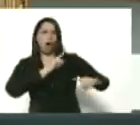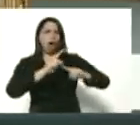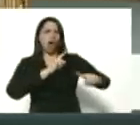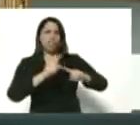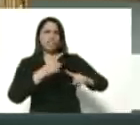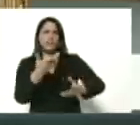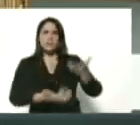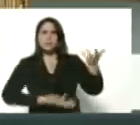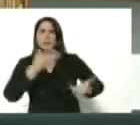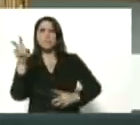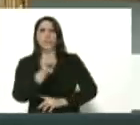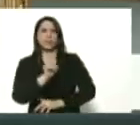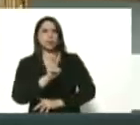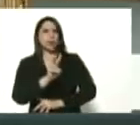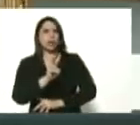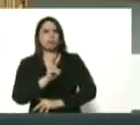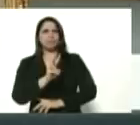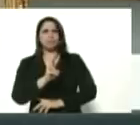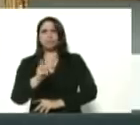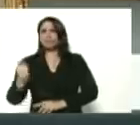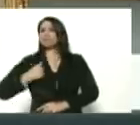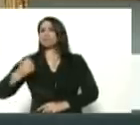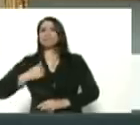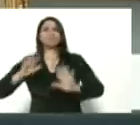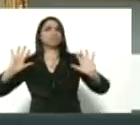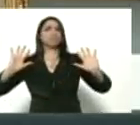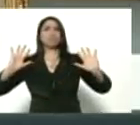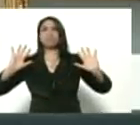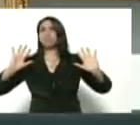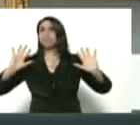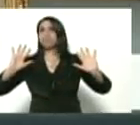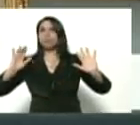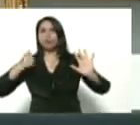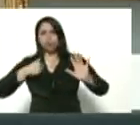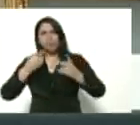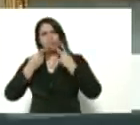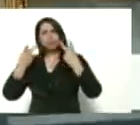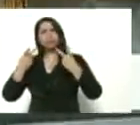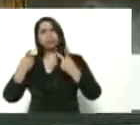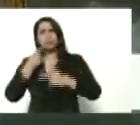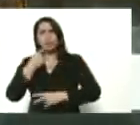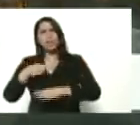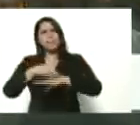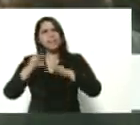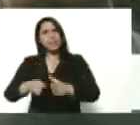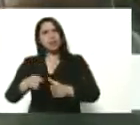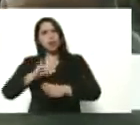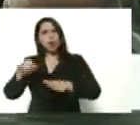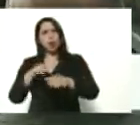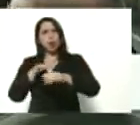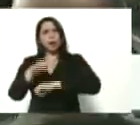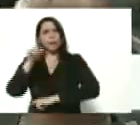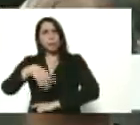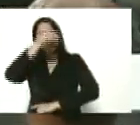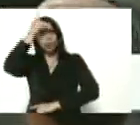incendiar Venezuela como sea. Yo hice algún comentario, aquí está el ministro Jorge Rodríguez, aquí está